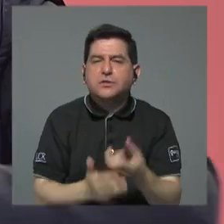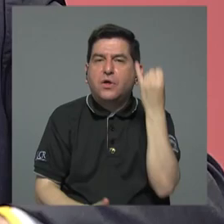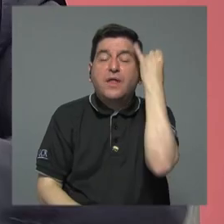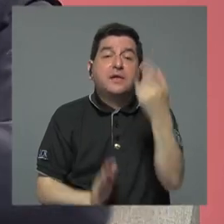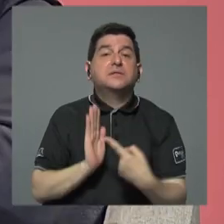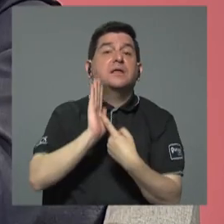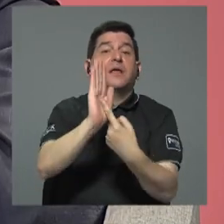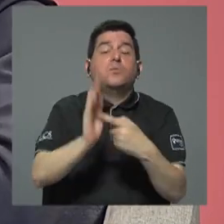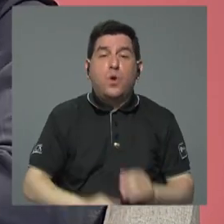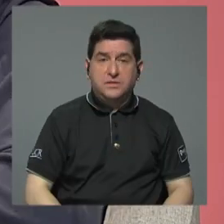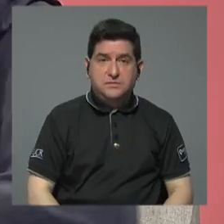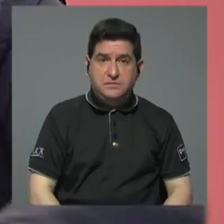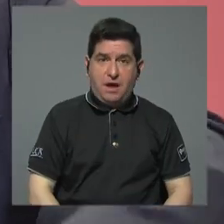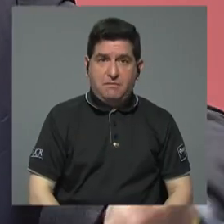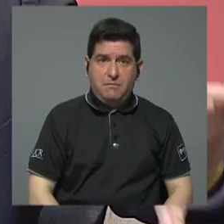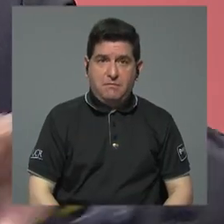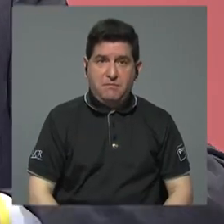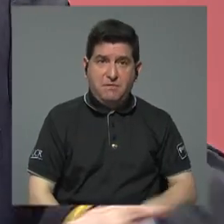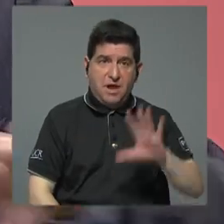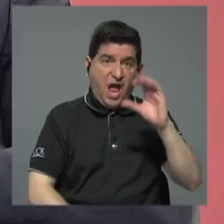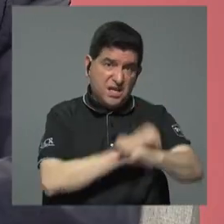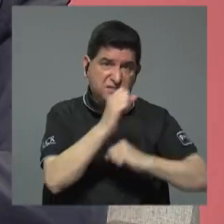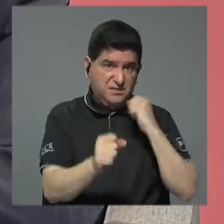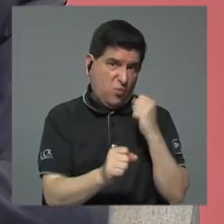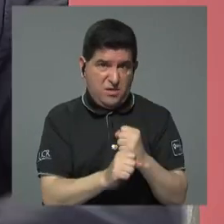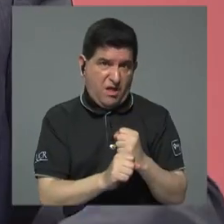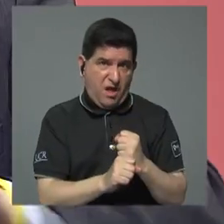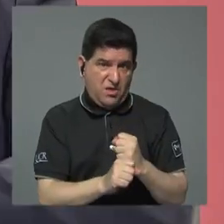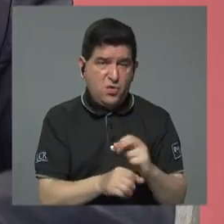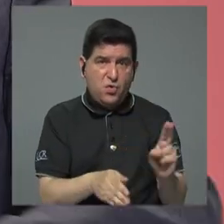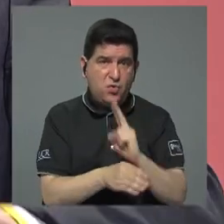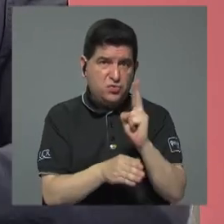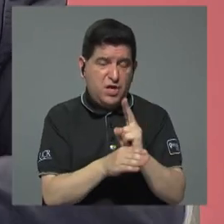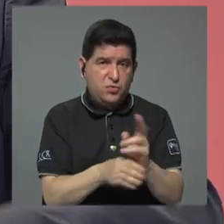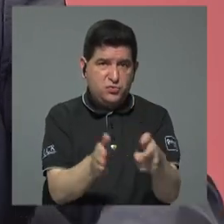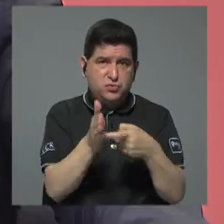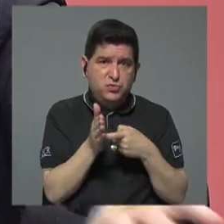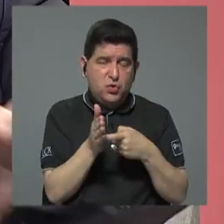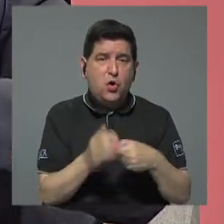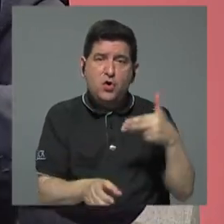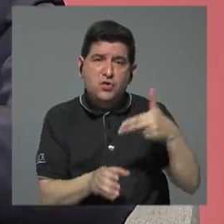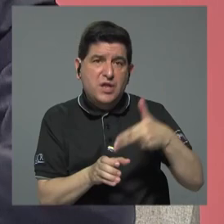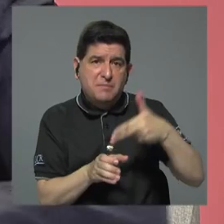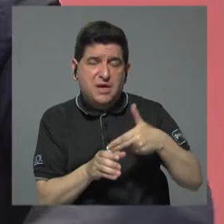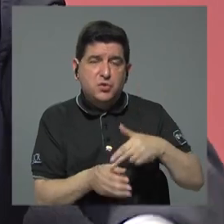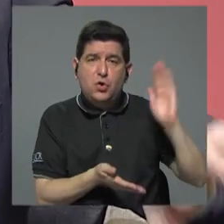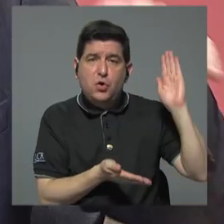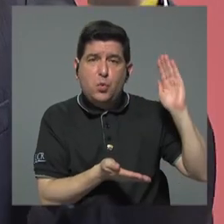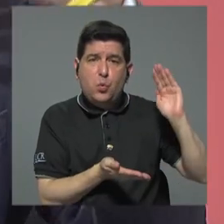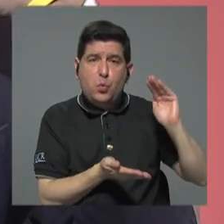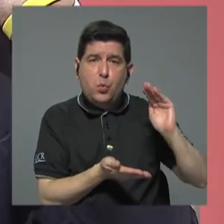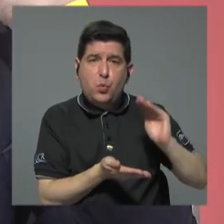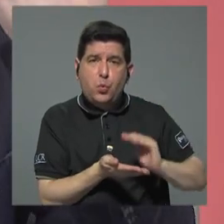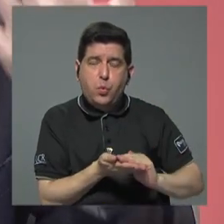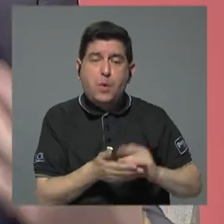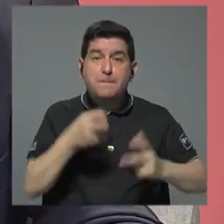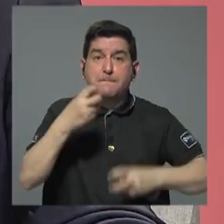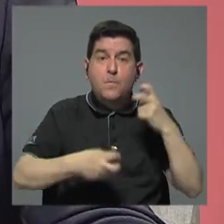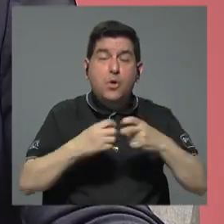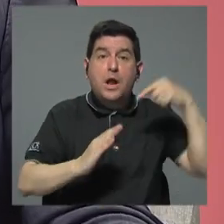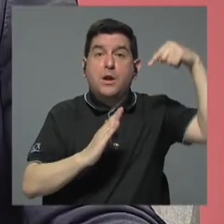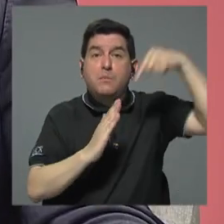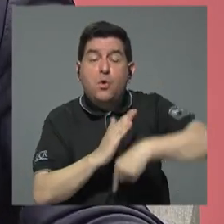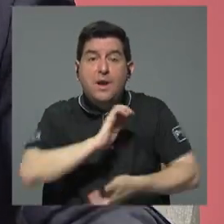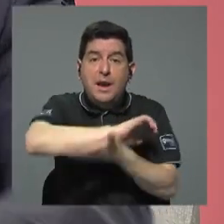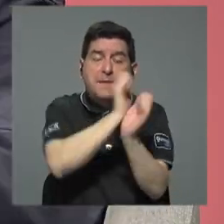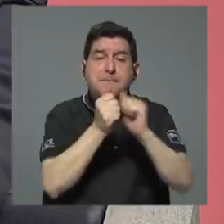nos indican que dentro de 50 años el consumo y la demanda de petróleo se va a disminuir producto del problema gravísimo